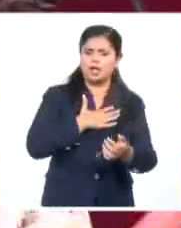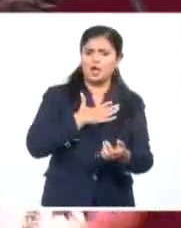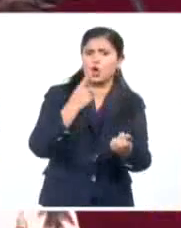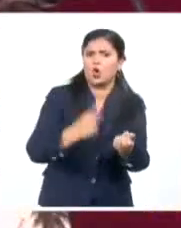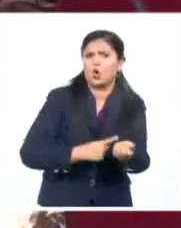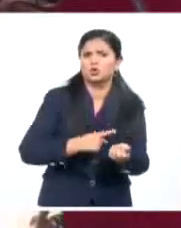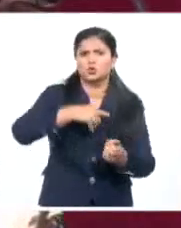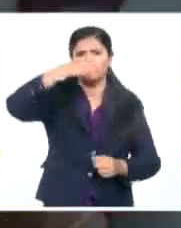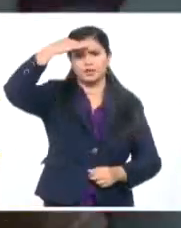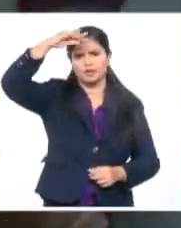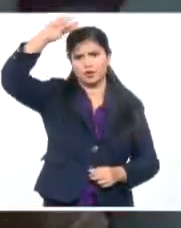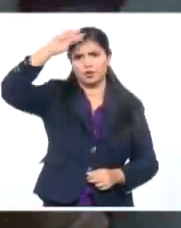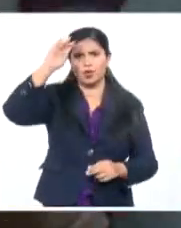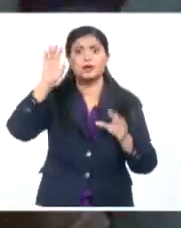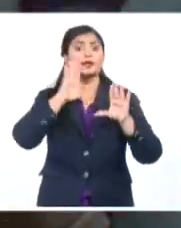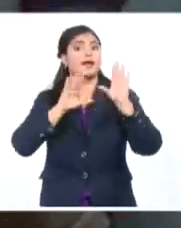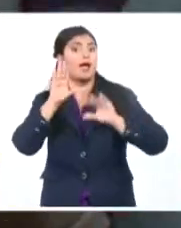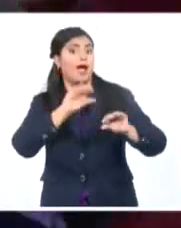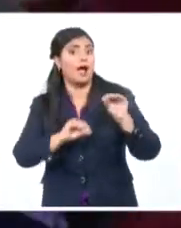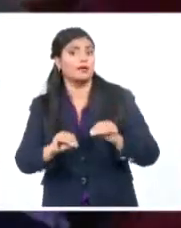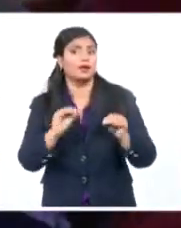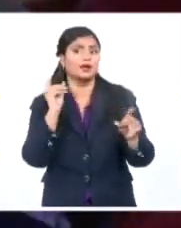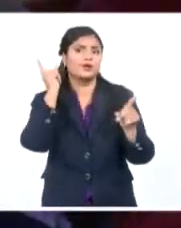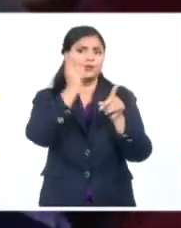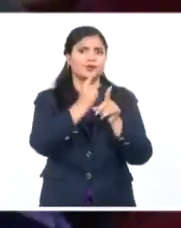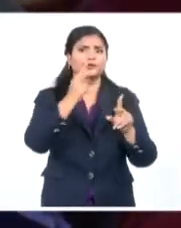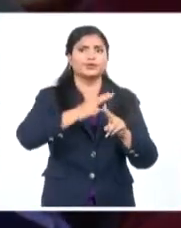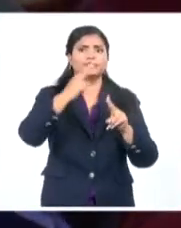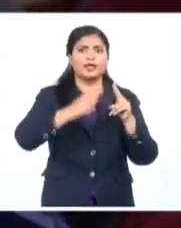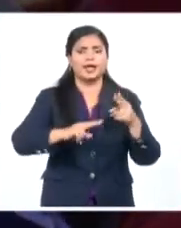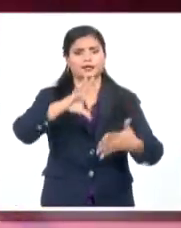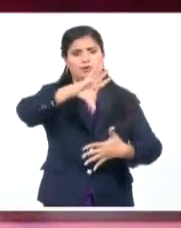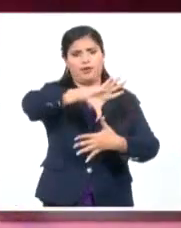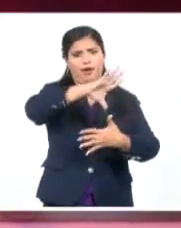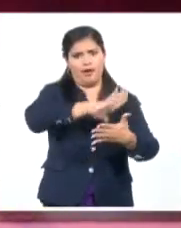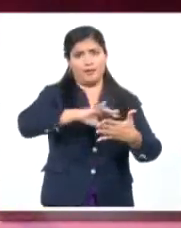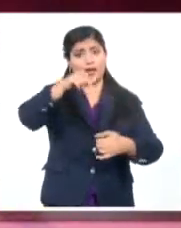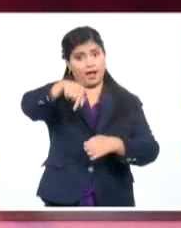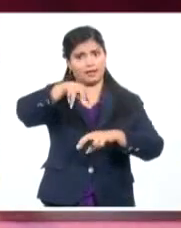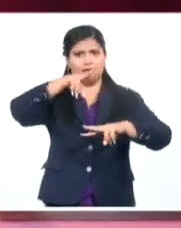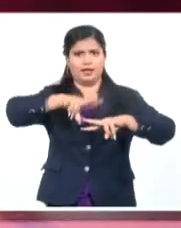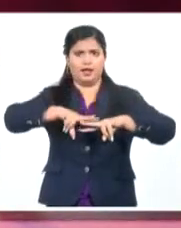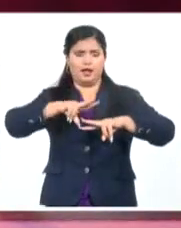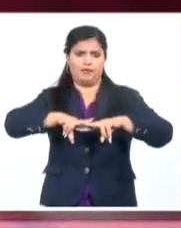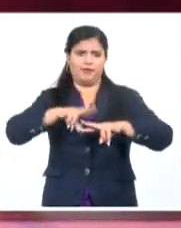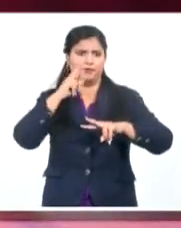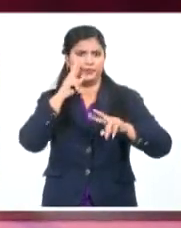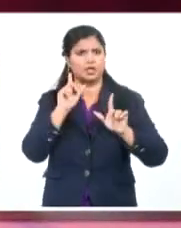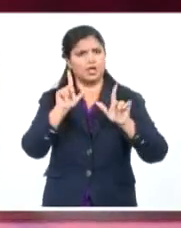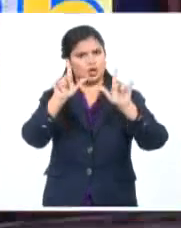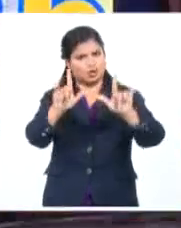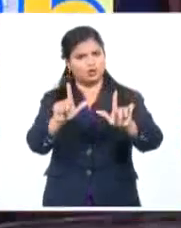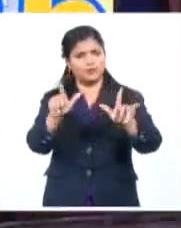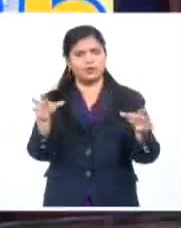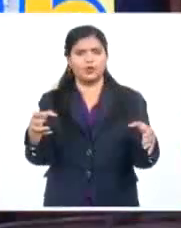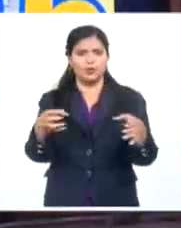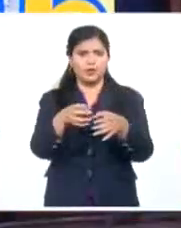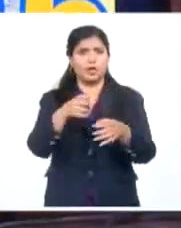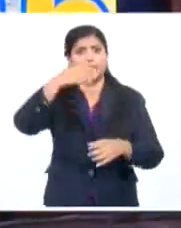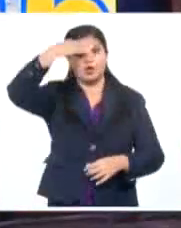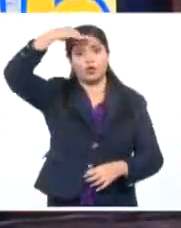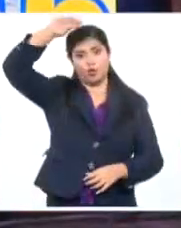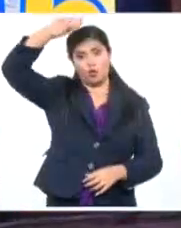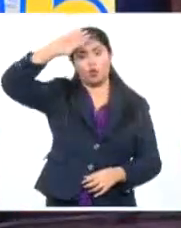de la cultura durante el encuentro en el teatro América de esta capital en el que se reconoció la colaboración de nuestro país